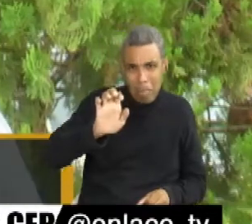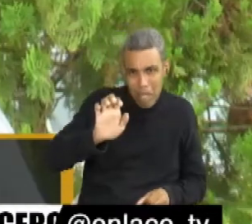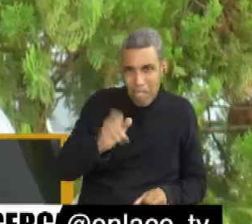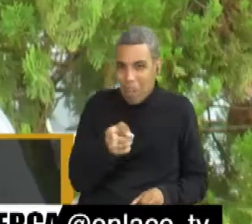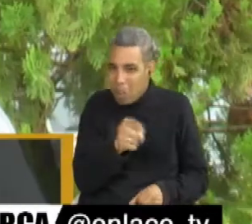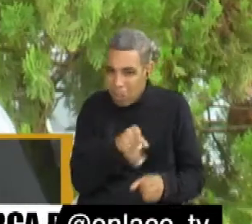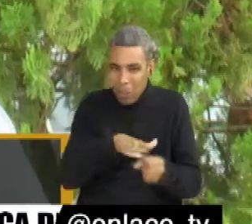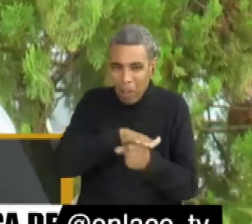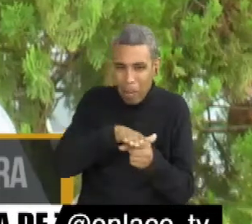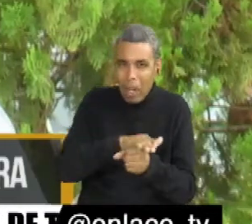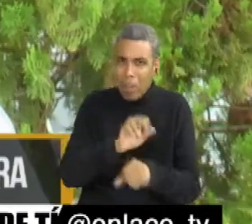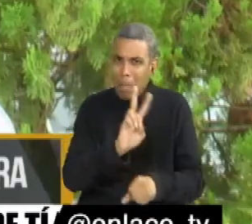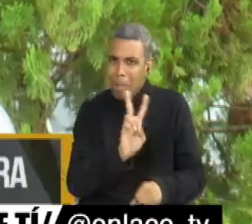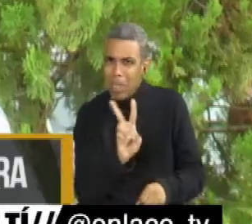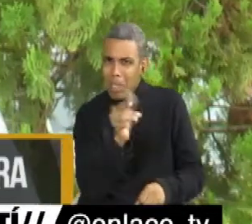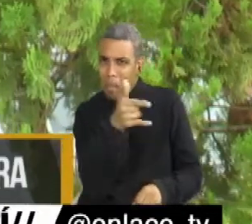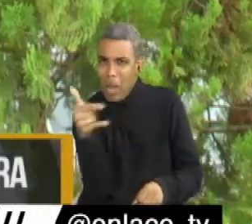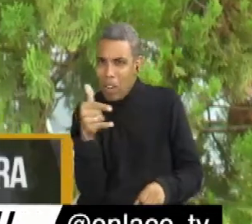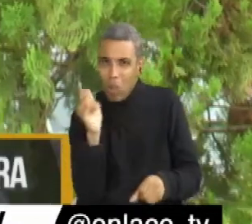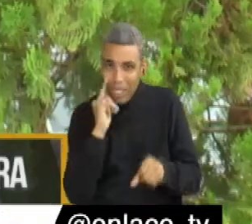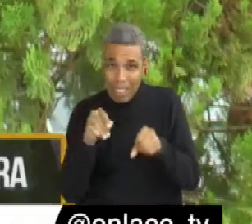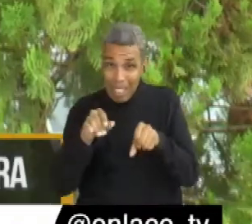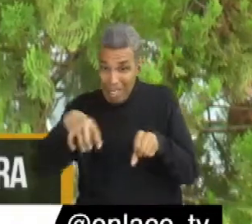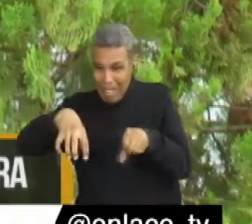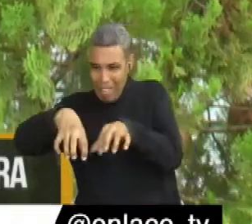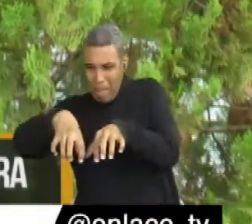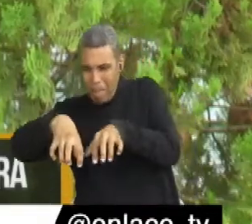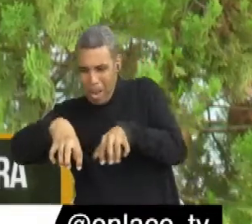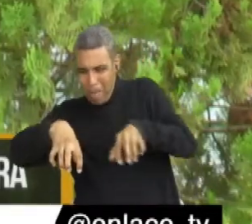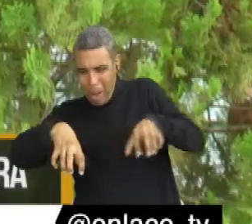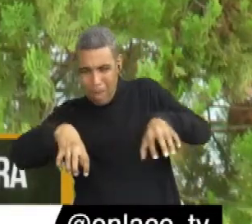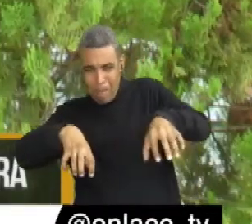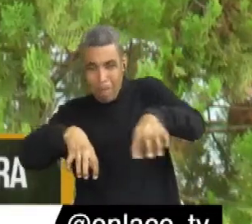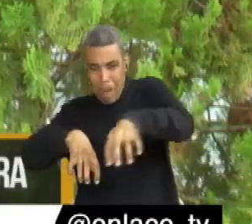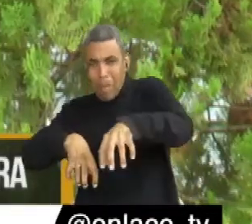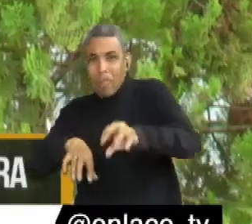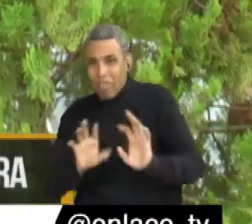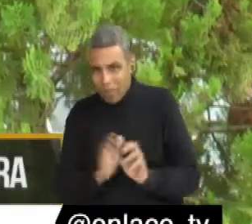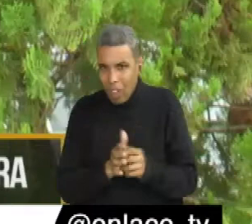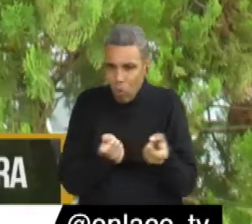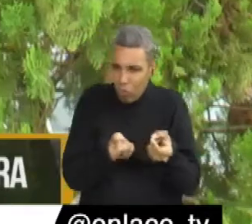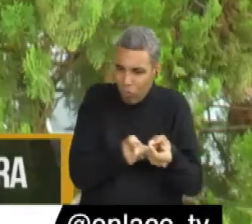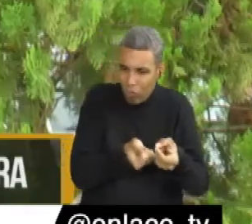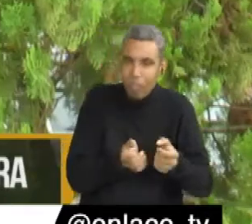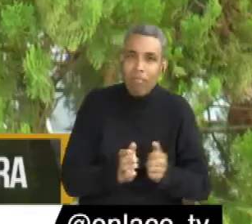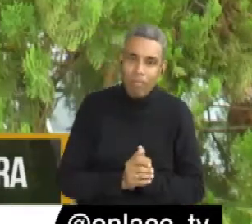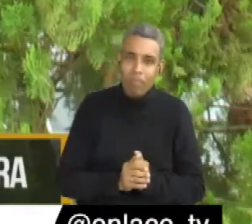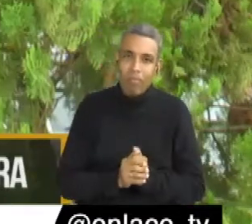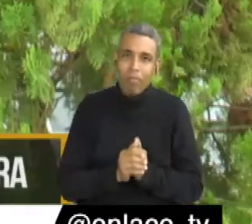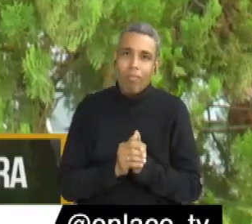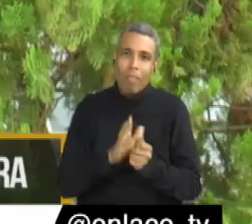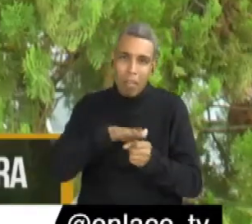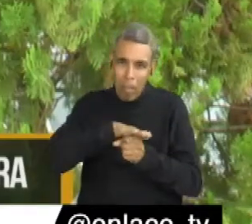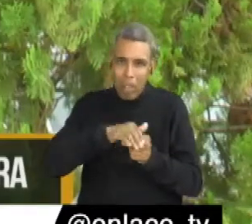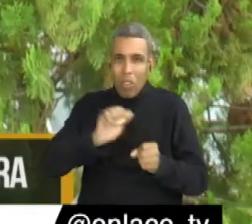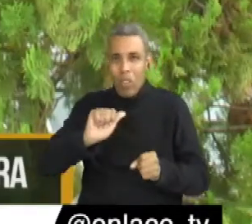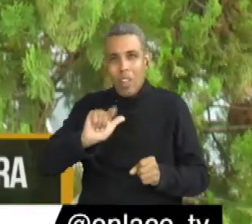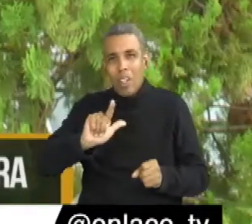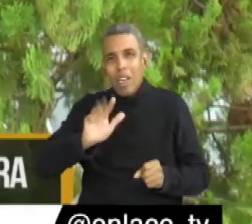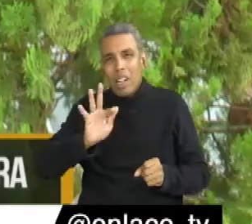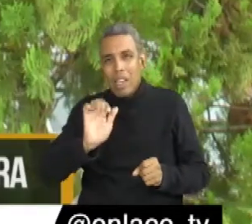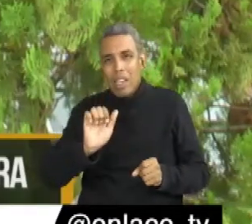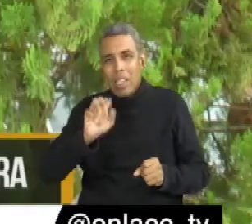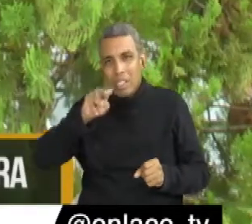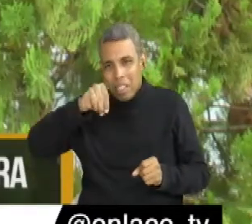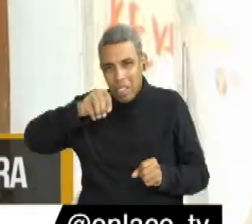La Paz 1, La Paz 2, en fin, con todos esos barrios, Colinda, Brisa, Altamira, aproximadamente habemos unas 400 familias ahí en